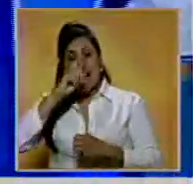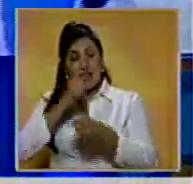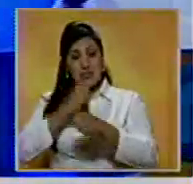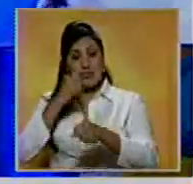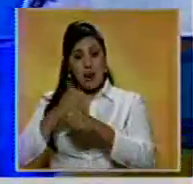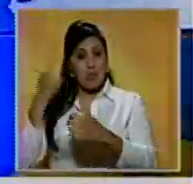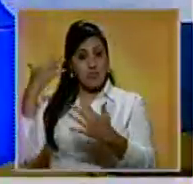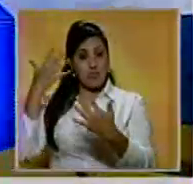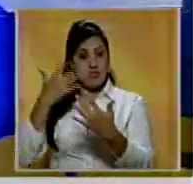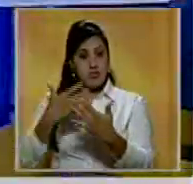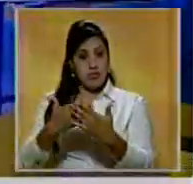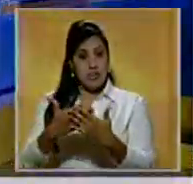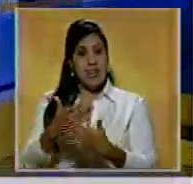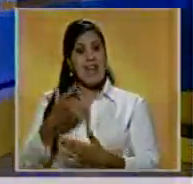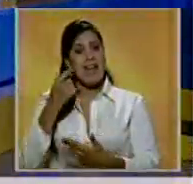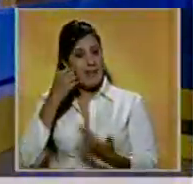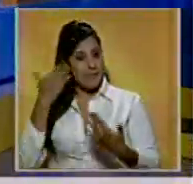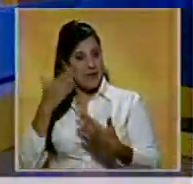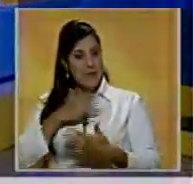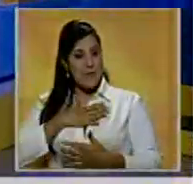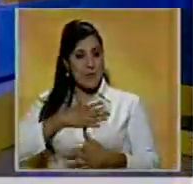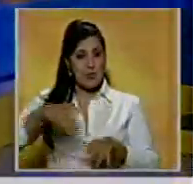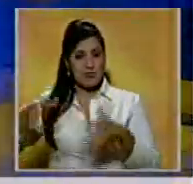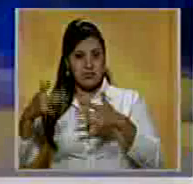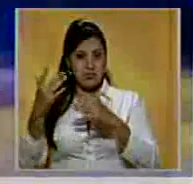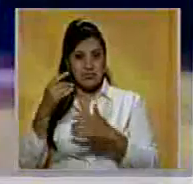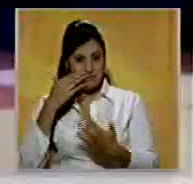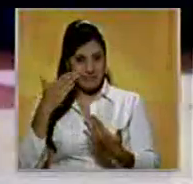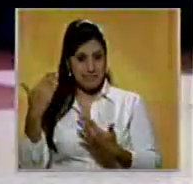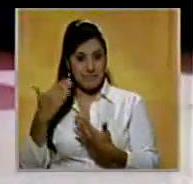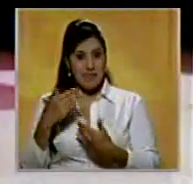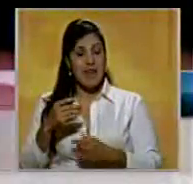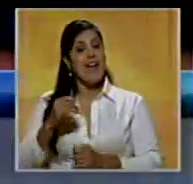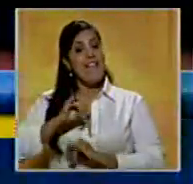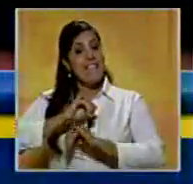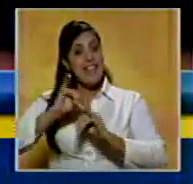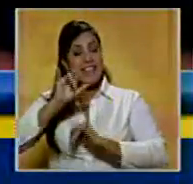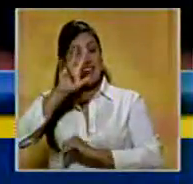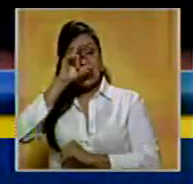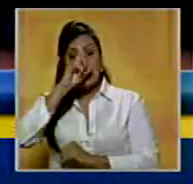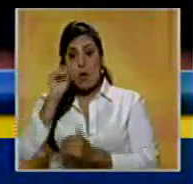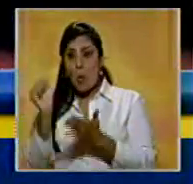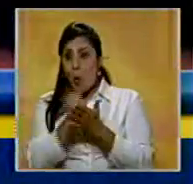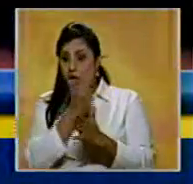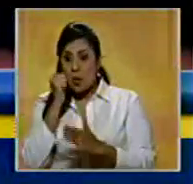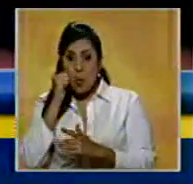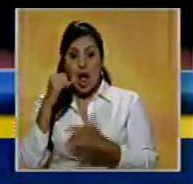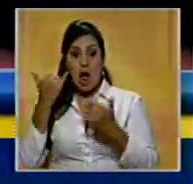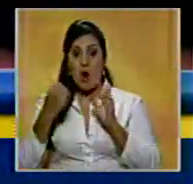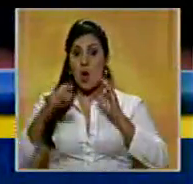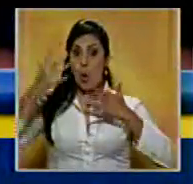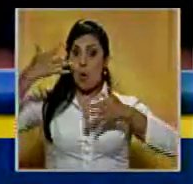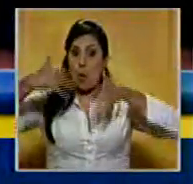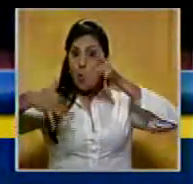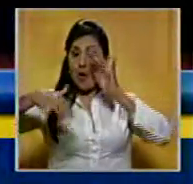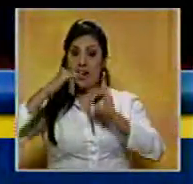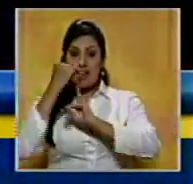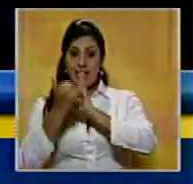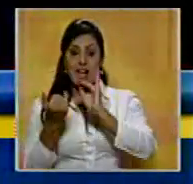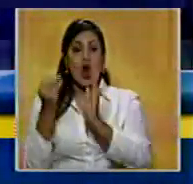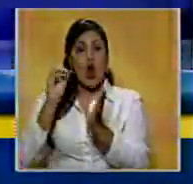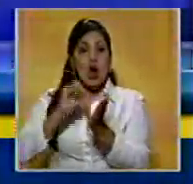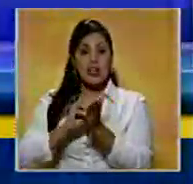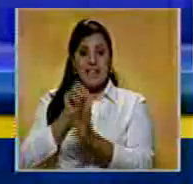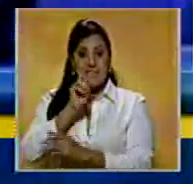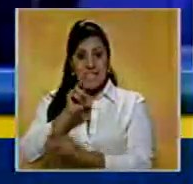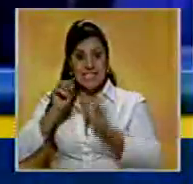al mejor estilo de la Carmen de Bizet. Después de 3 años de ausencia, la Bailaora Internacional volverá